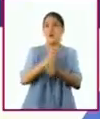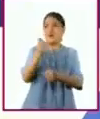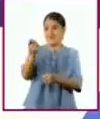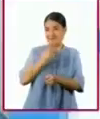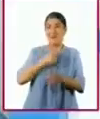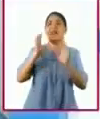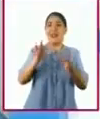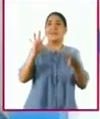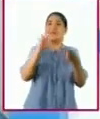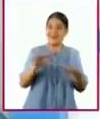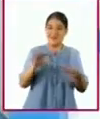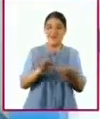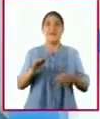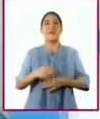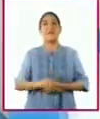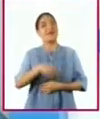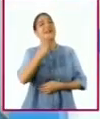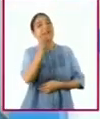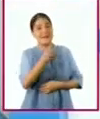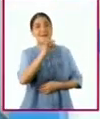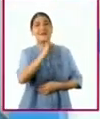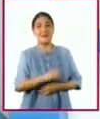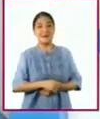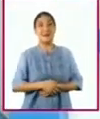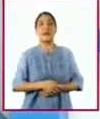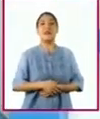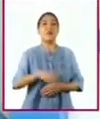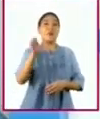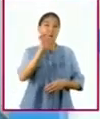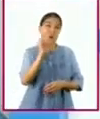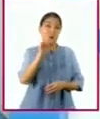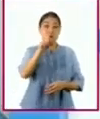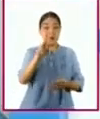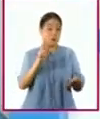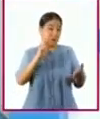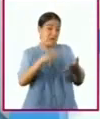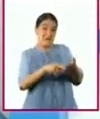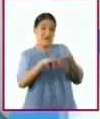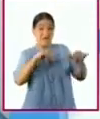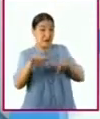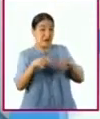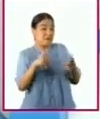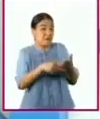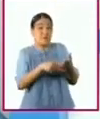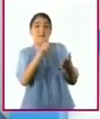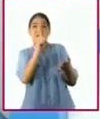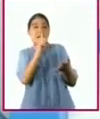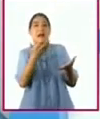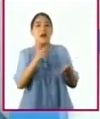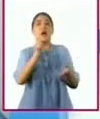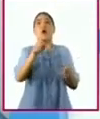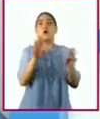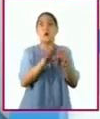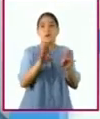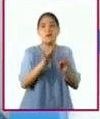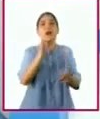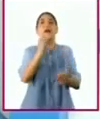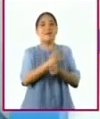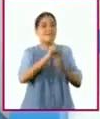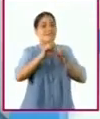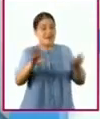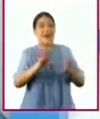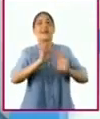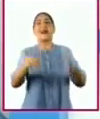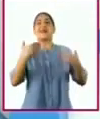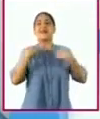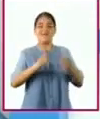explicar. Así es, si en vez de solo verlo, usamos sus elementos y los interpretamos, un mapa puede ser